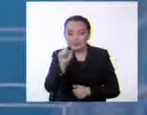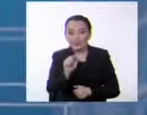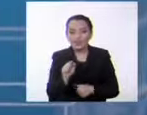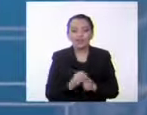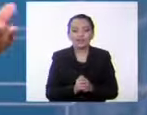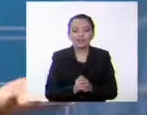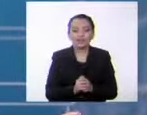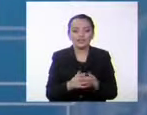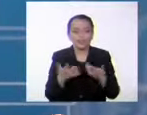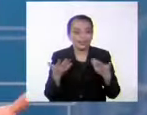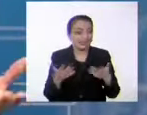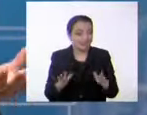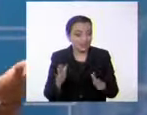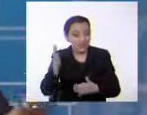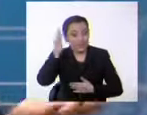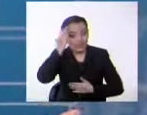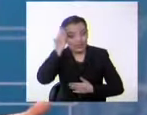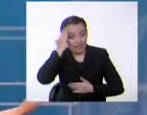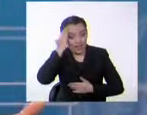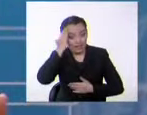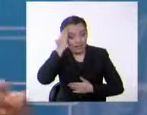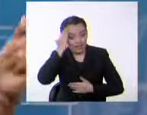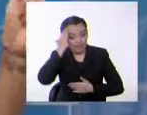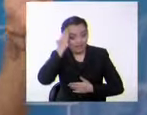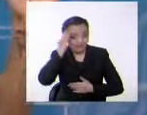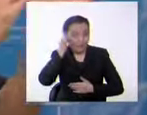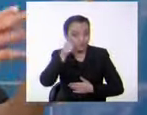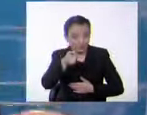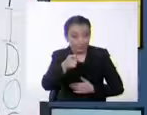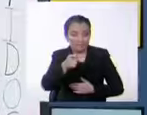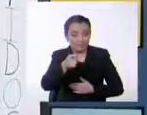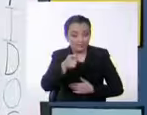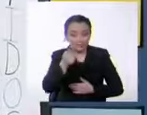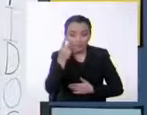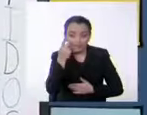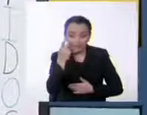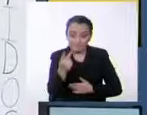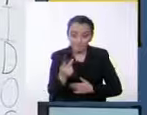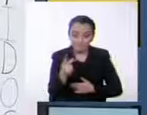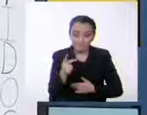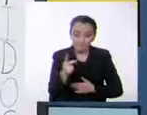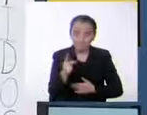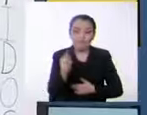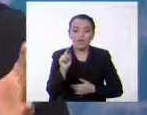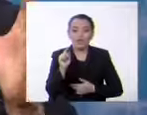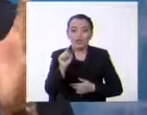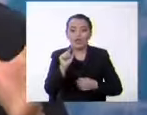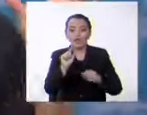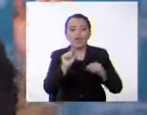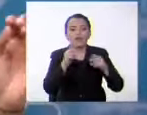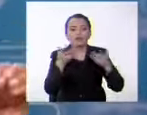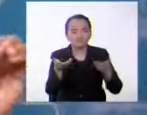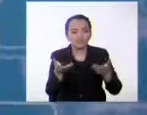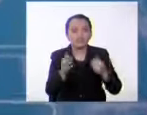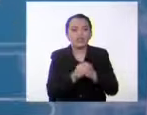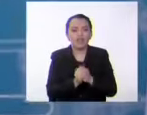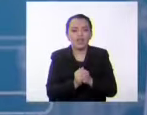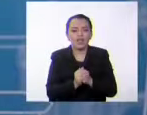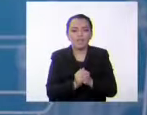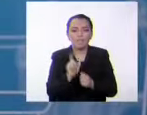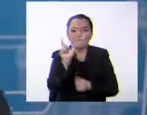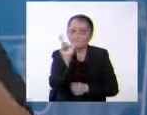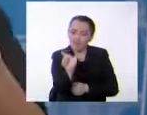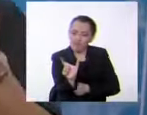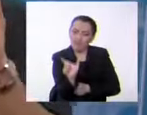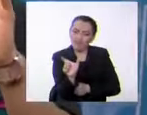ya las conocen, saben de qué se trata, ¿no? Identificar algunas palabras. Lo que vamos a hacer nosotros entonces es, al identificar una